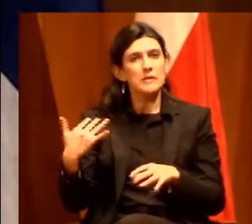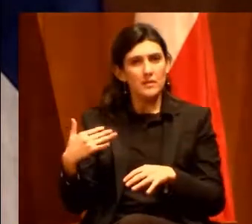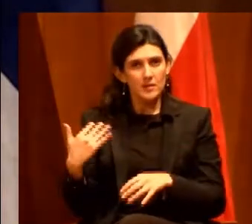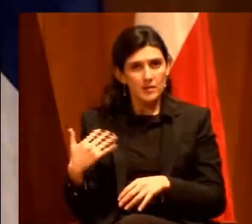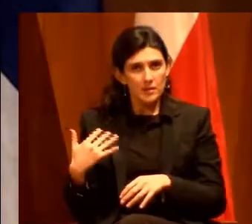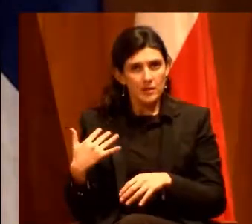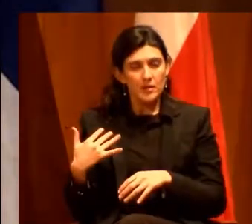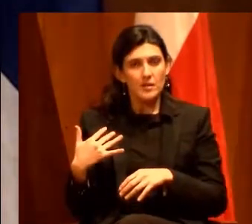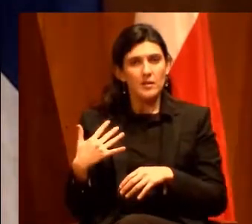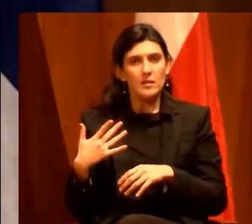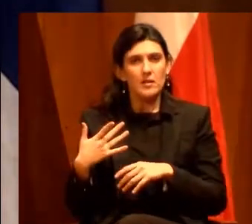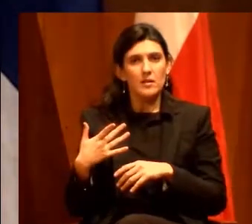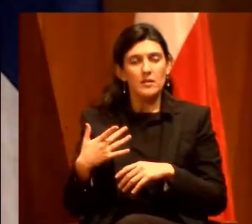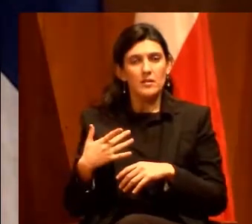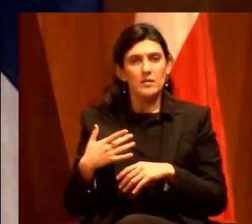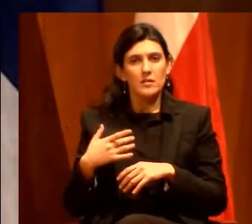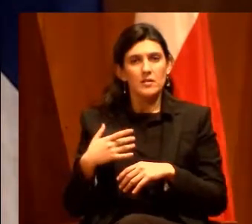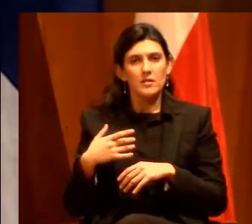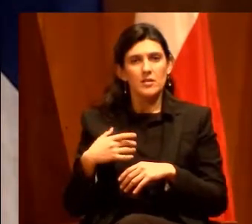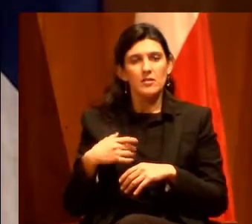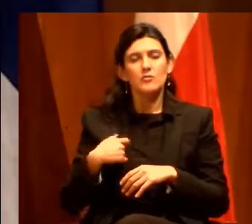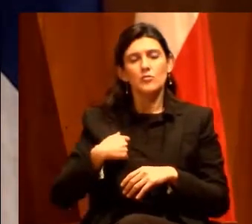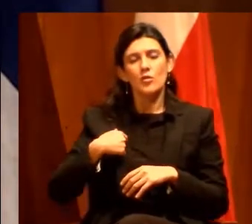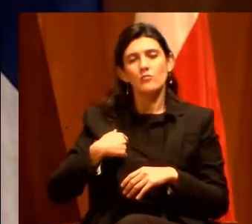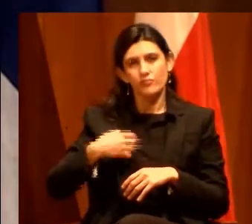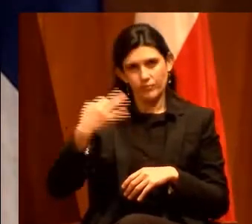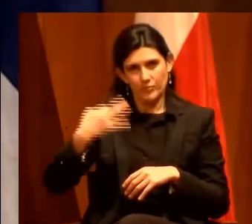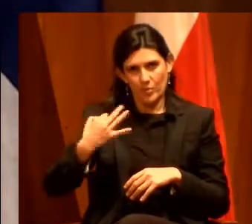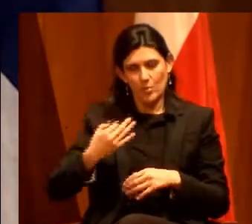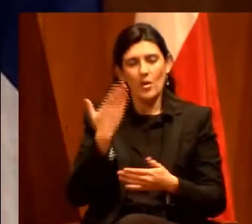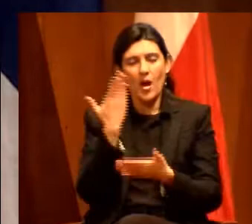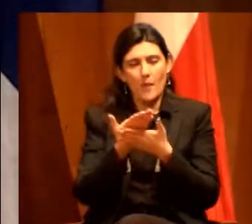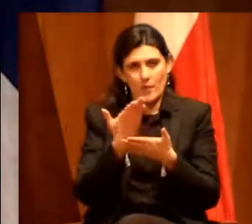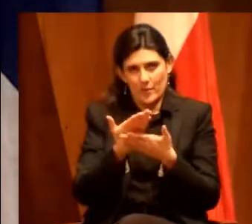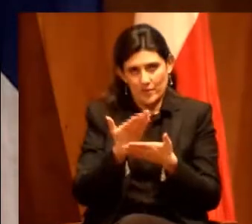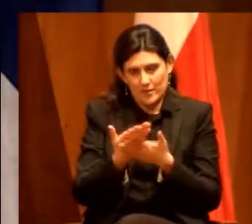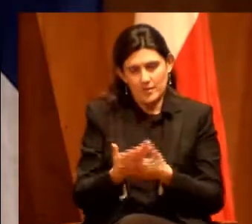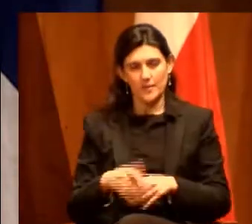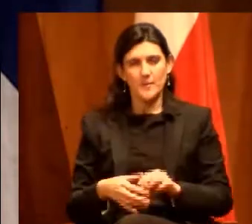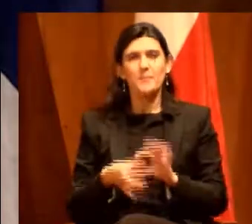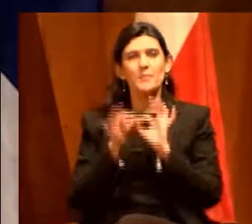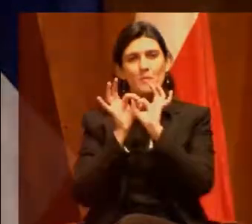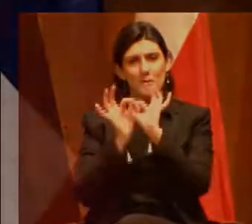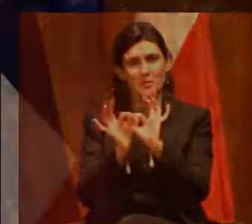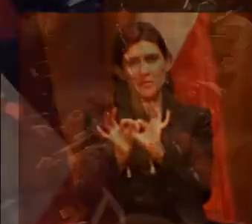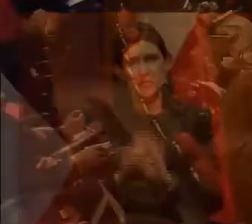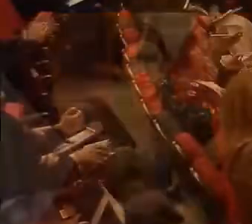seguramente las sabremos aprovechar de la mejor forma. Muchas gracias.